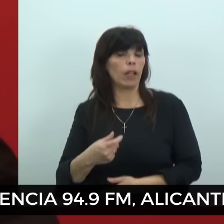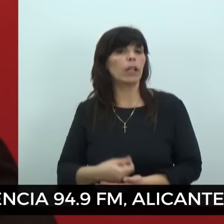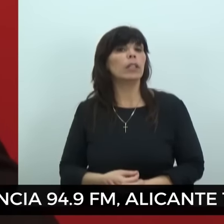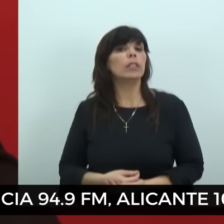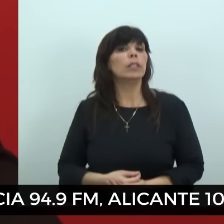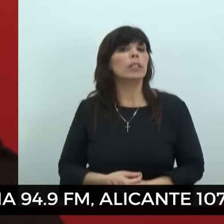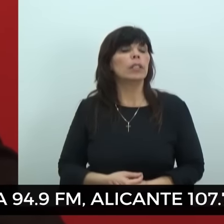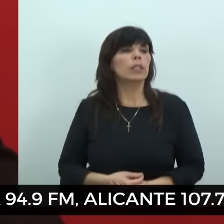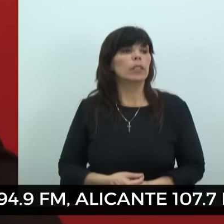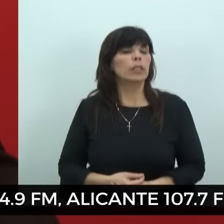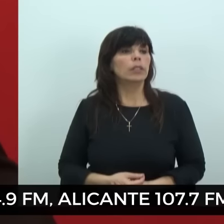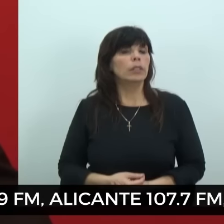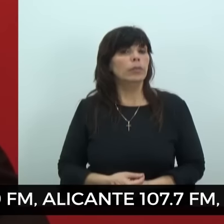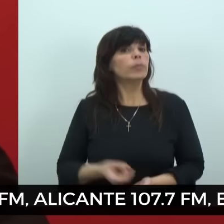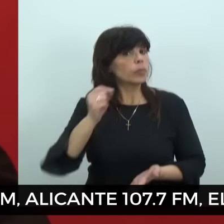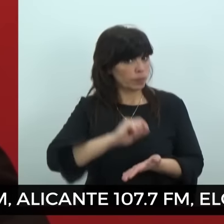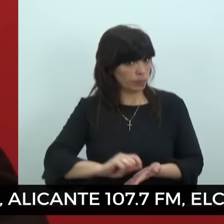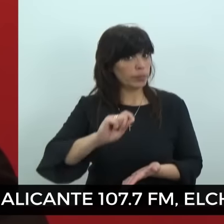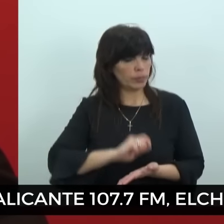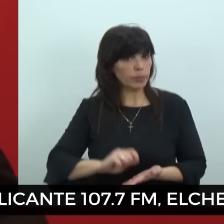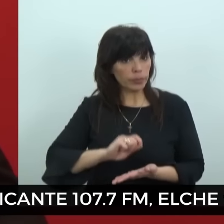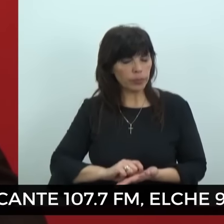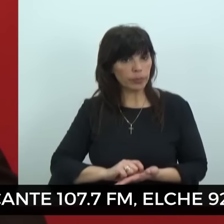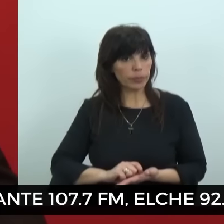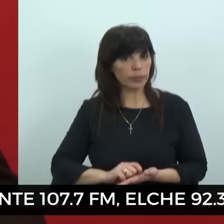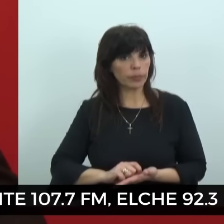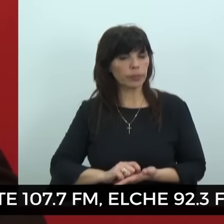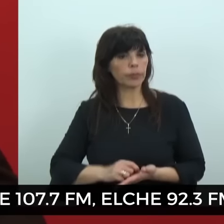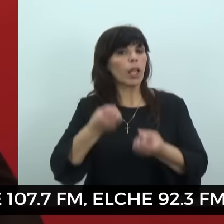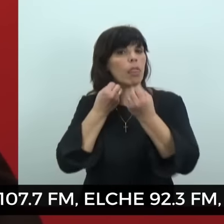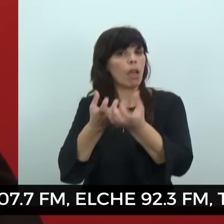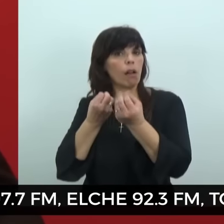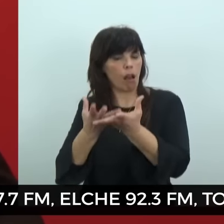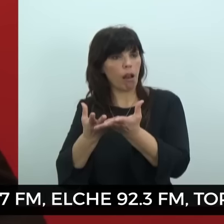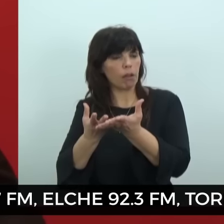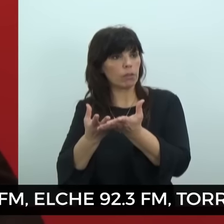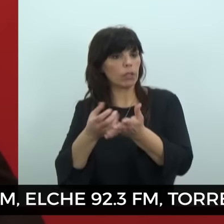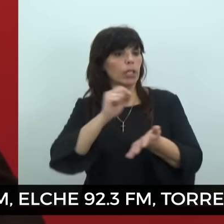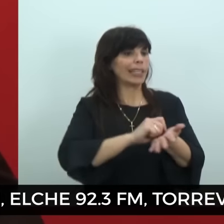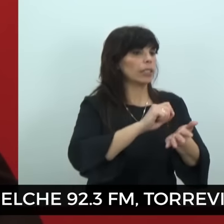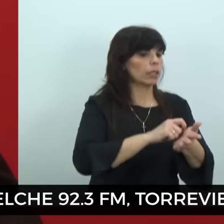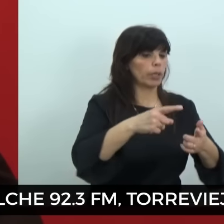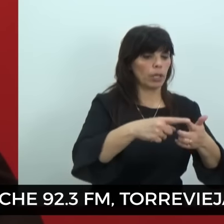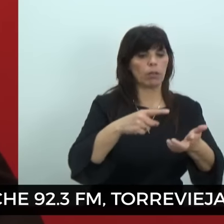capítulo 2, versículo 2, dice, escríbelas y declararás. Tienes que